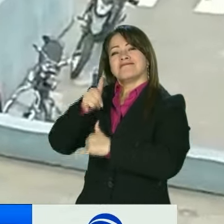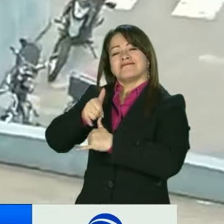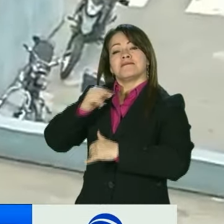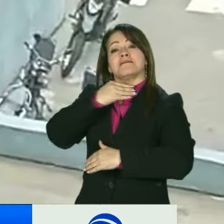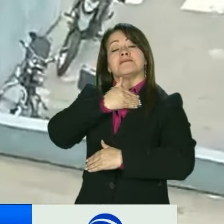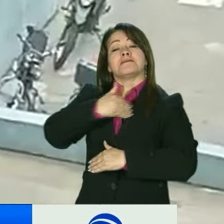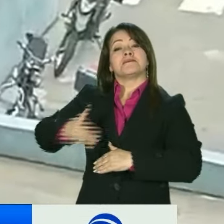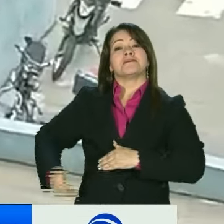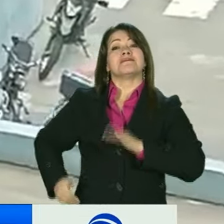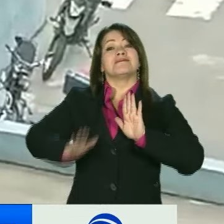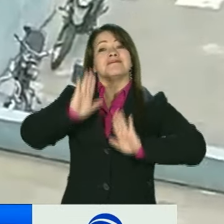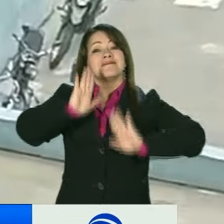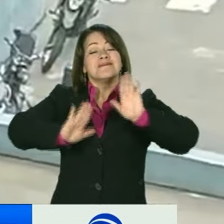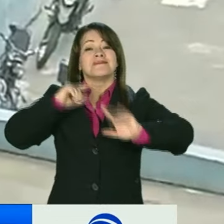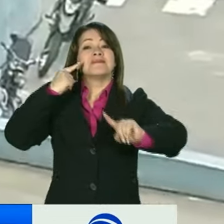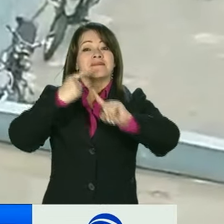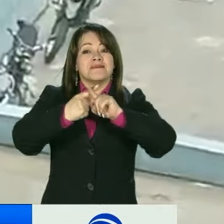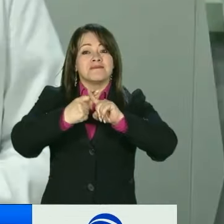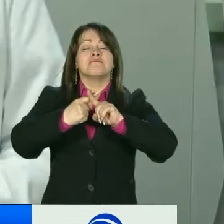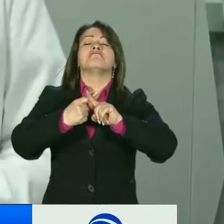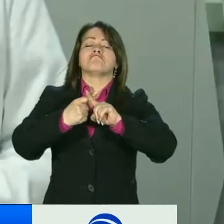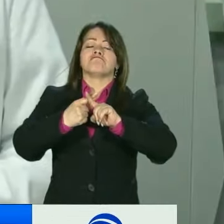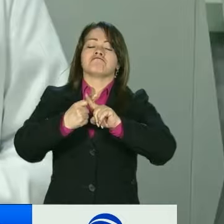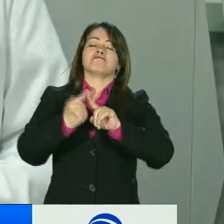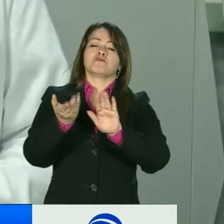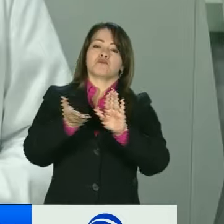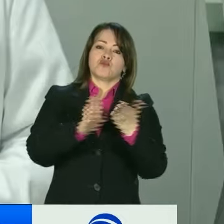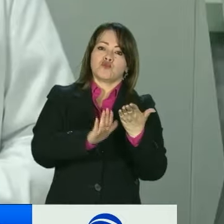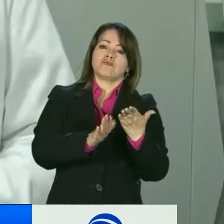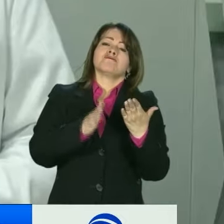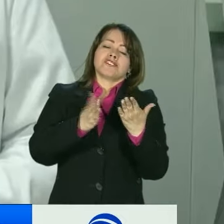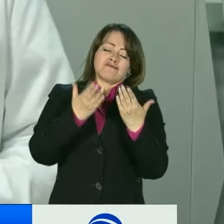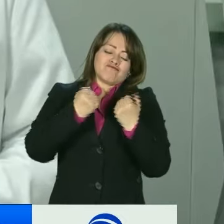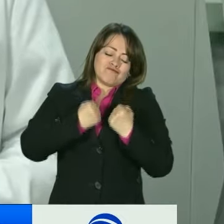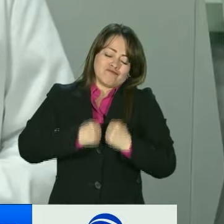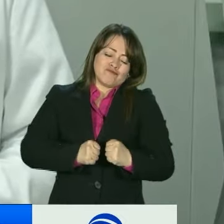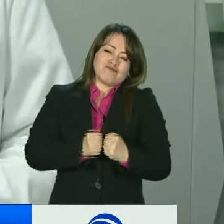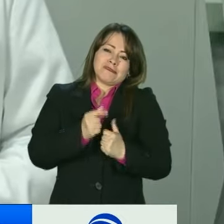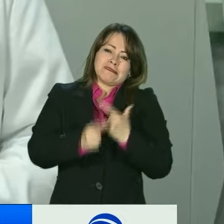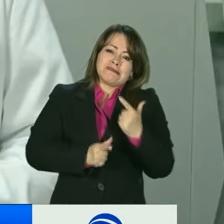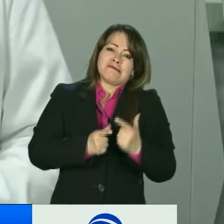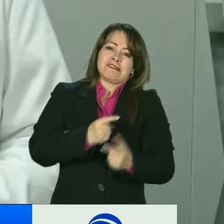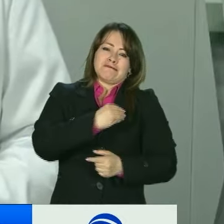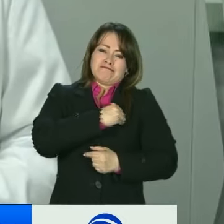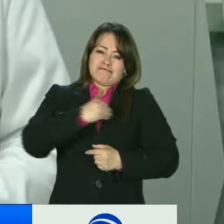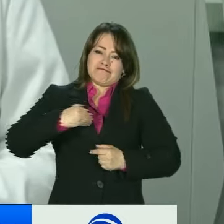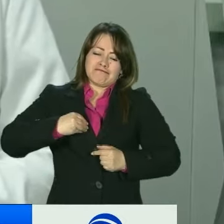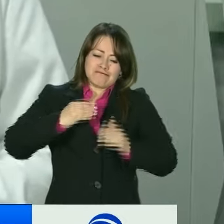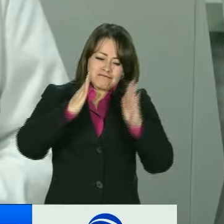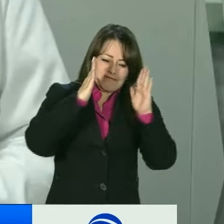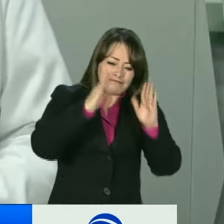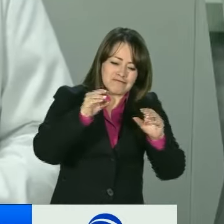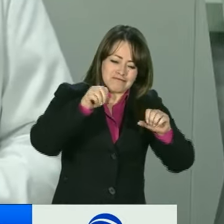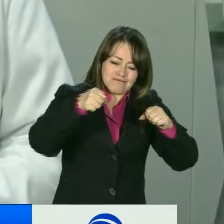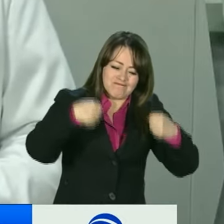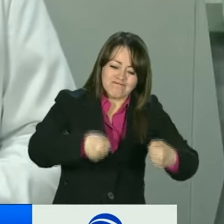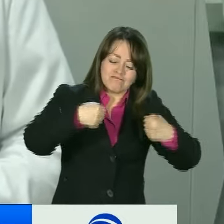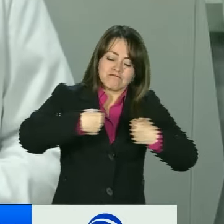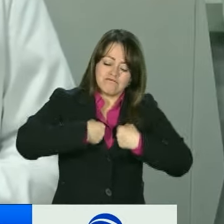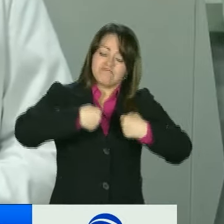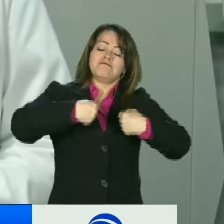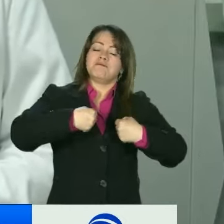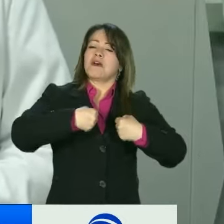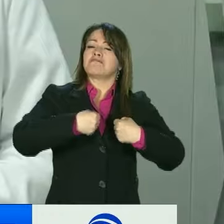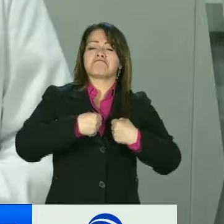esfuerzos realizados por nuestro equipo médico y asistencial, el ingeniero Rodolfo Hernández Suárez falleció hoy debido